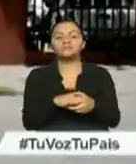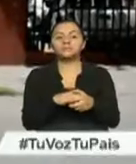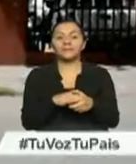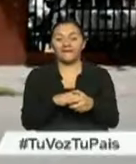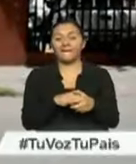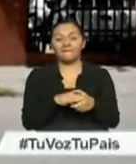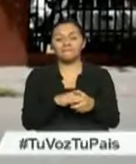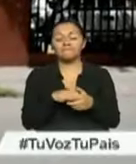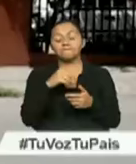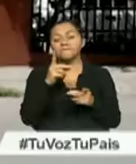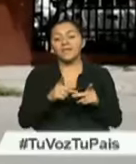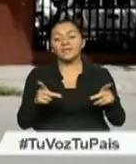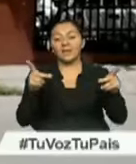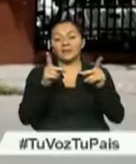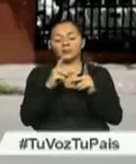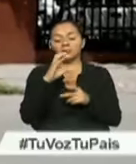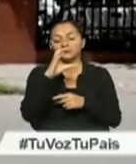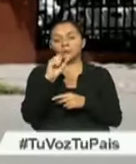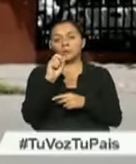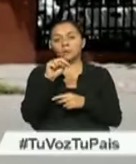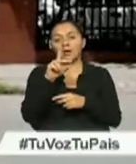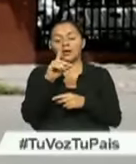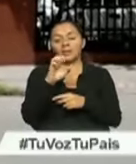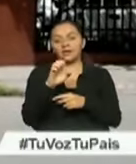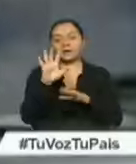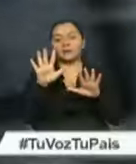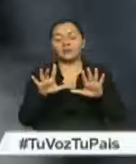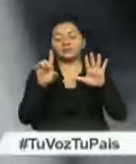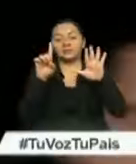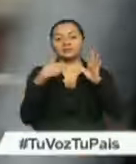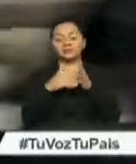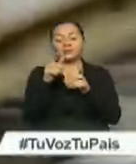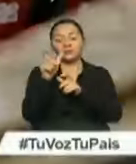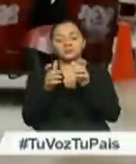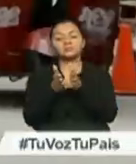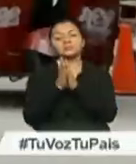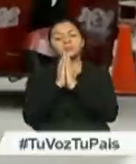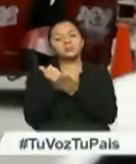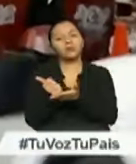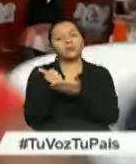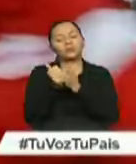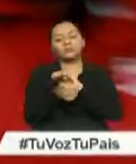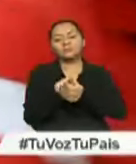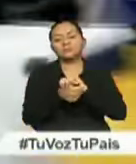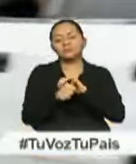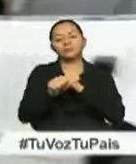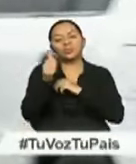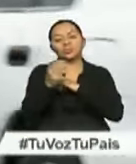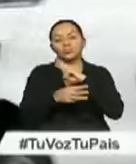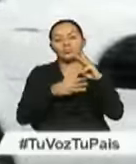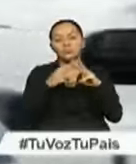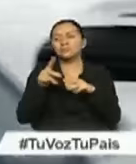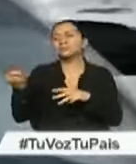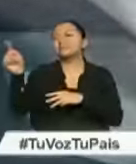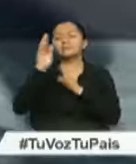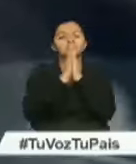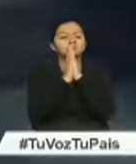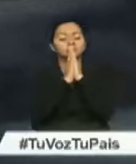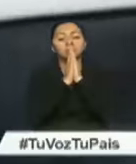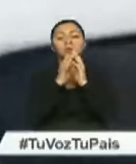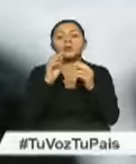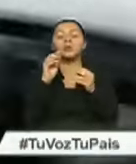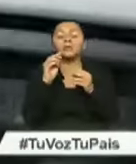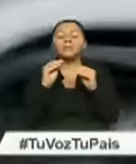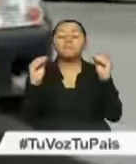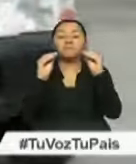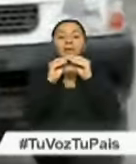Datos del CONADE indican que más de 16.000 personas solicitaron ayuda en 2015 para refugiarse en varias partes del mundo. Este número representa un